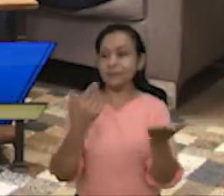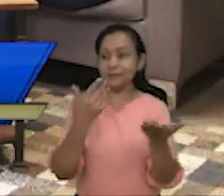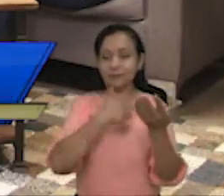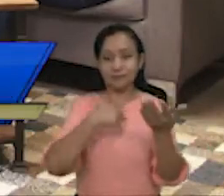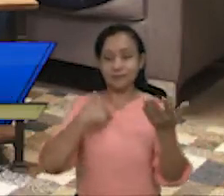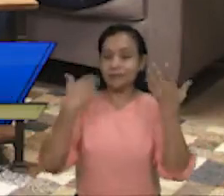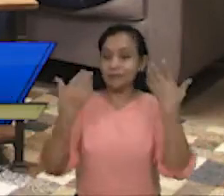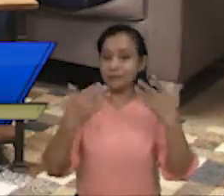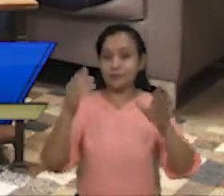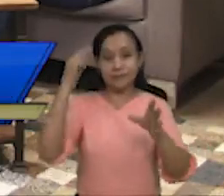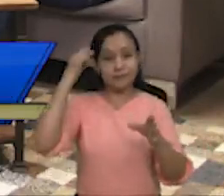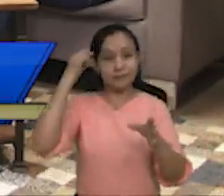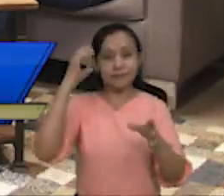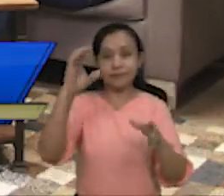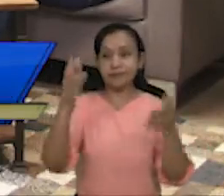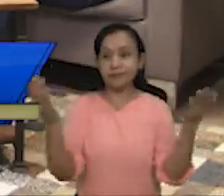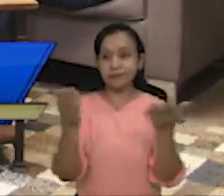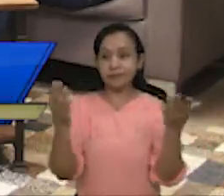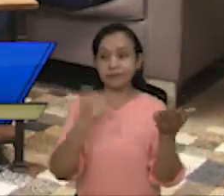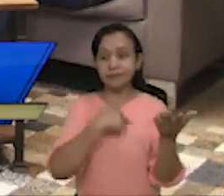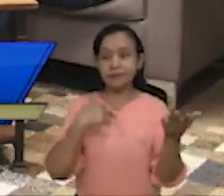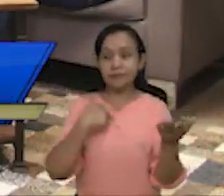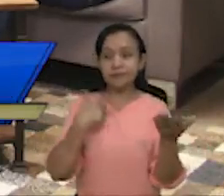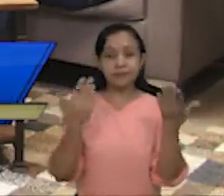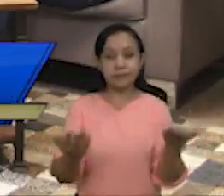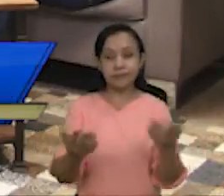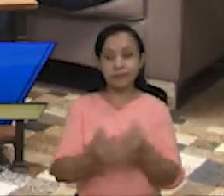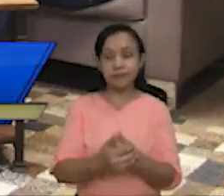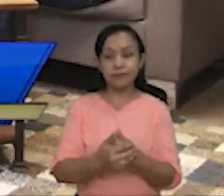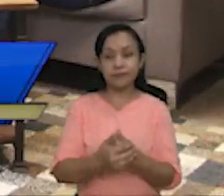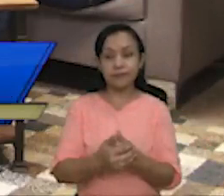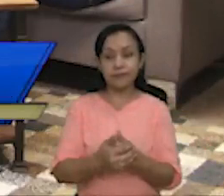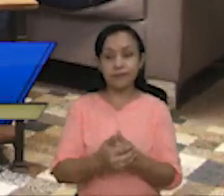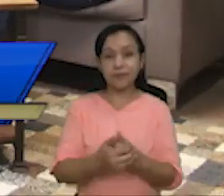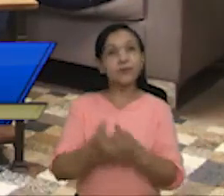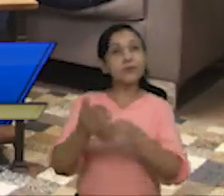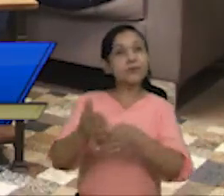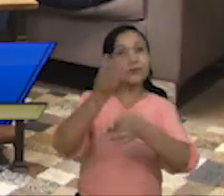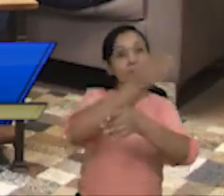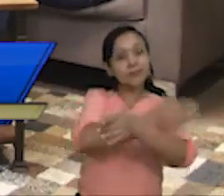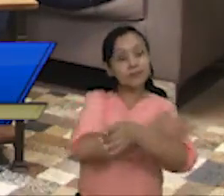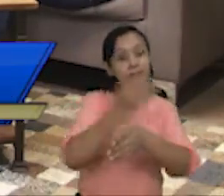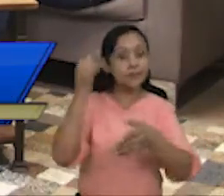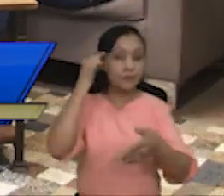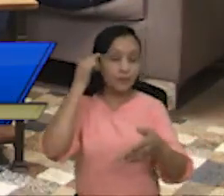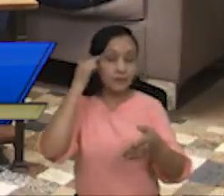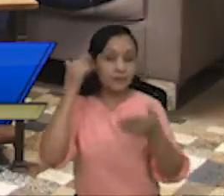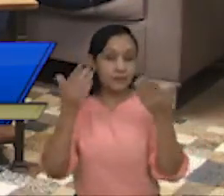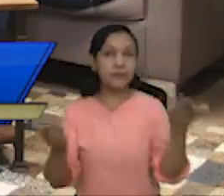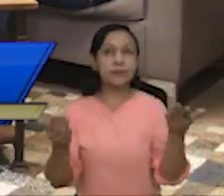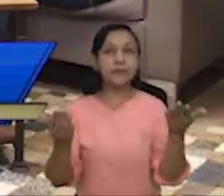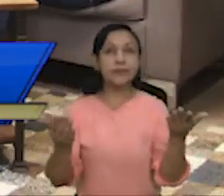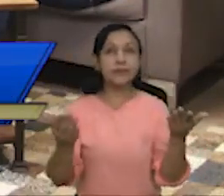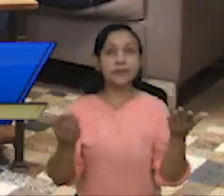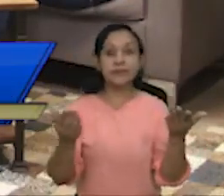como tal y se creen como tal. Sí, y entonces, mientras que en aquel entonces estábamos pensando, claro que es